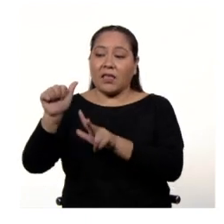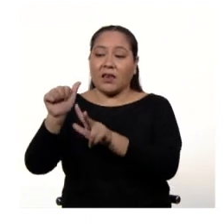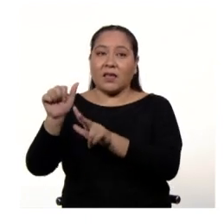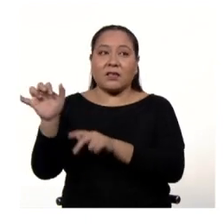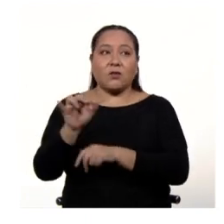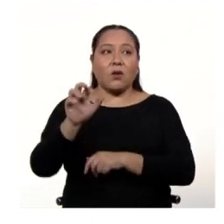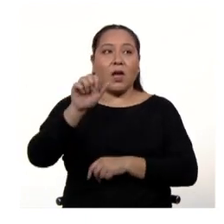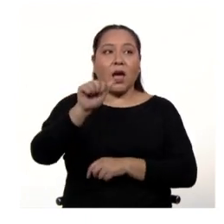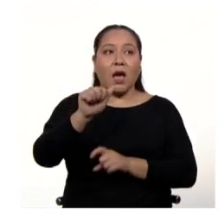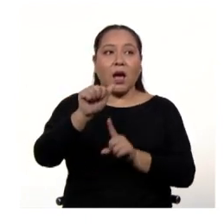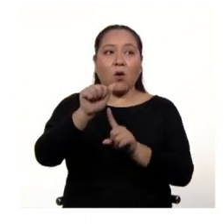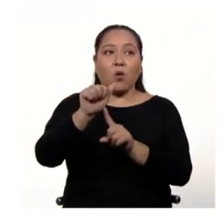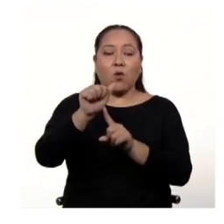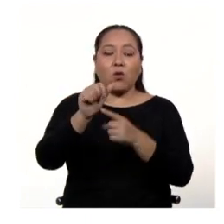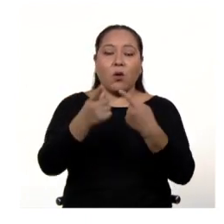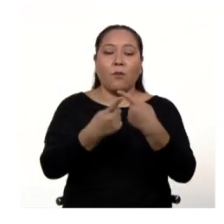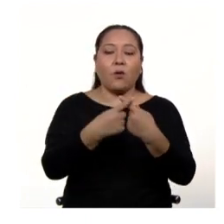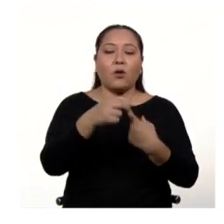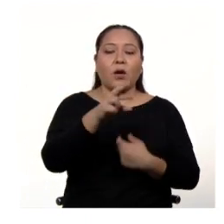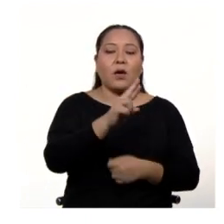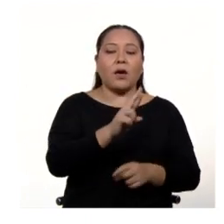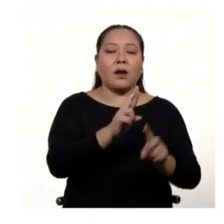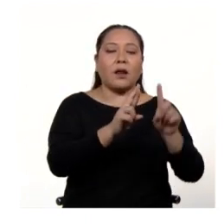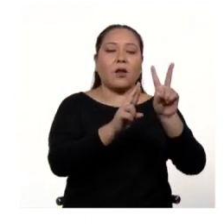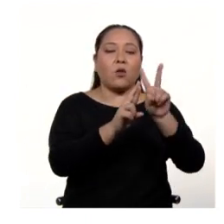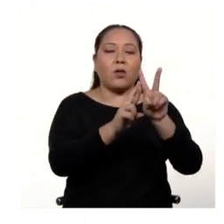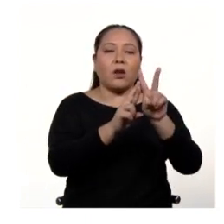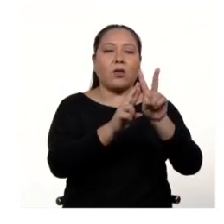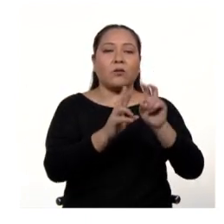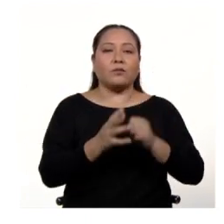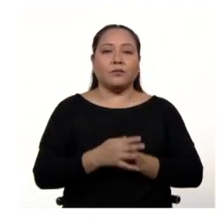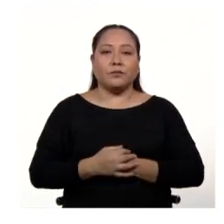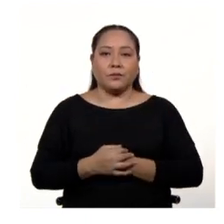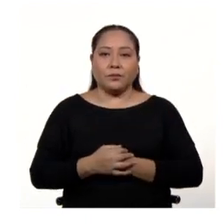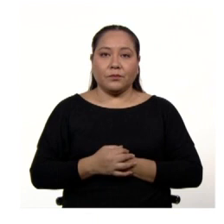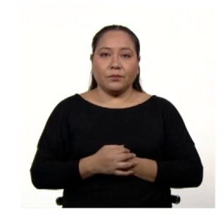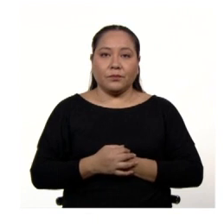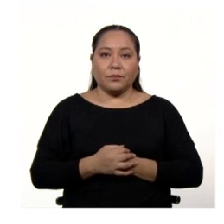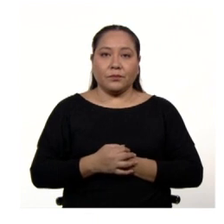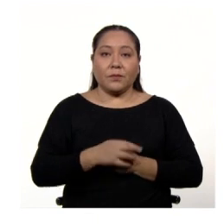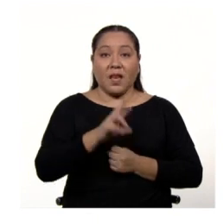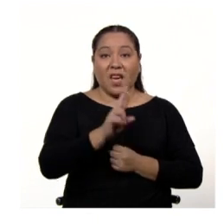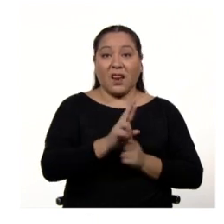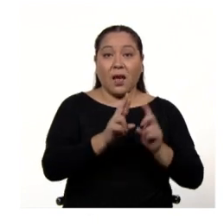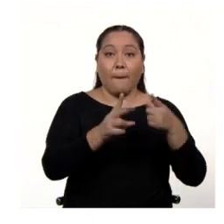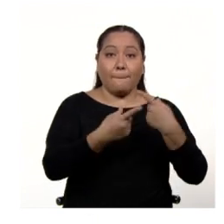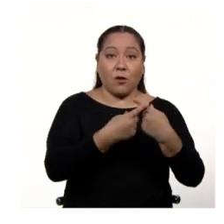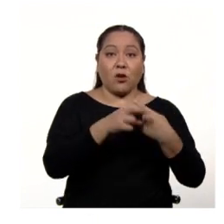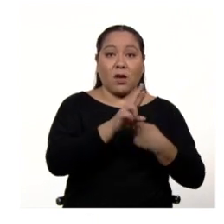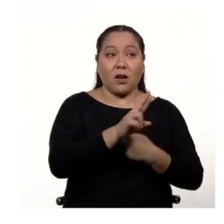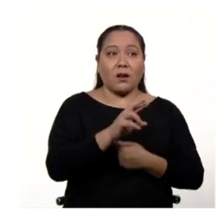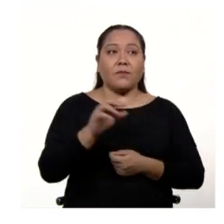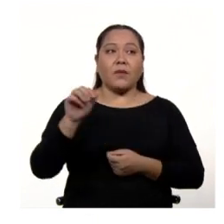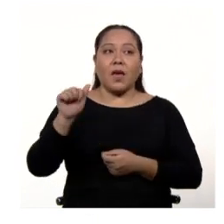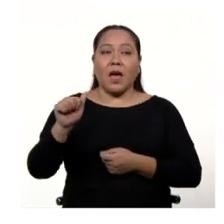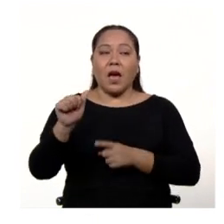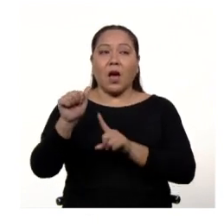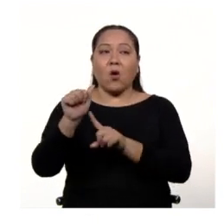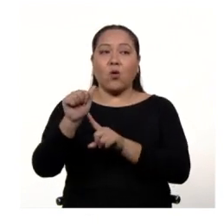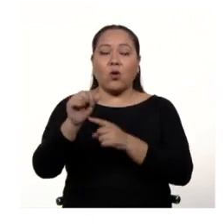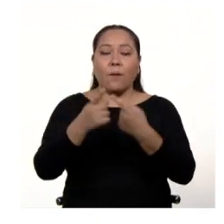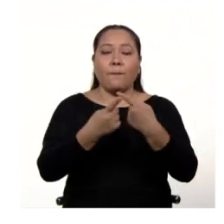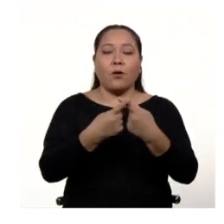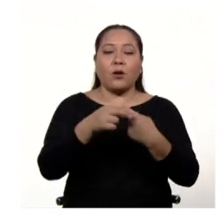1 que multiplica a la razón R por R, siendo esto igual a A sub 1 que multiplica a